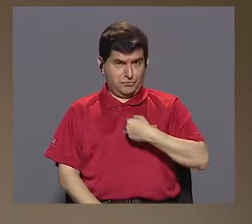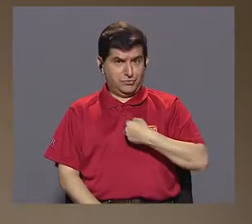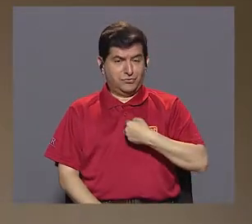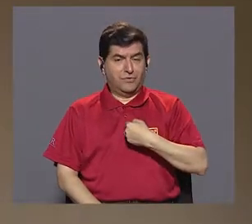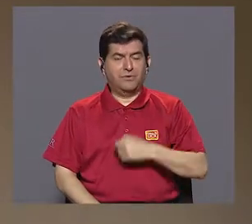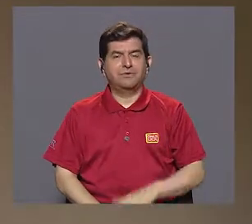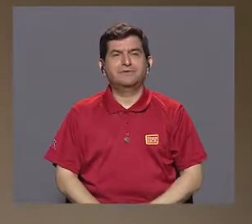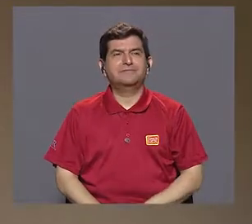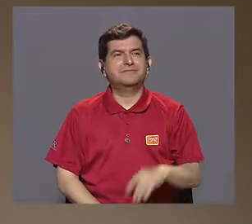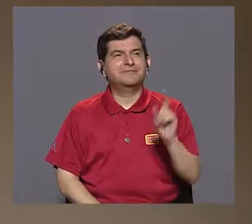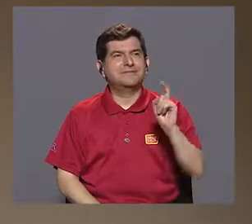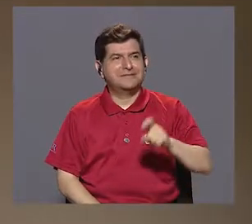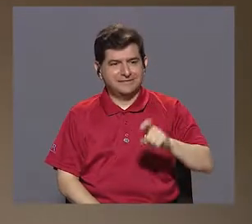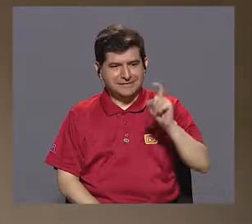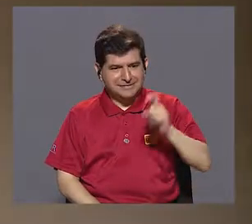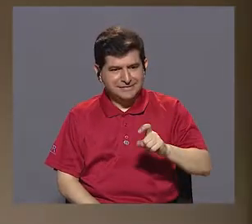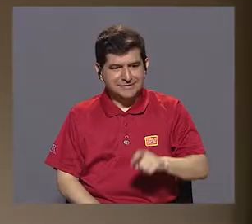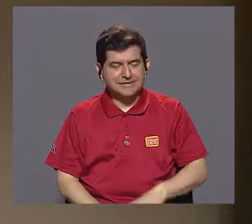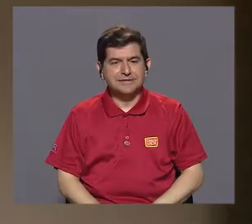yo tengo